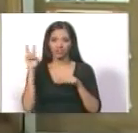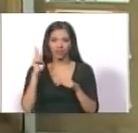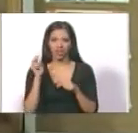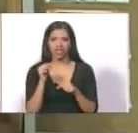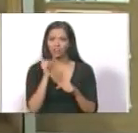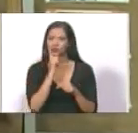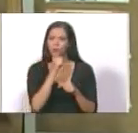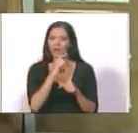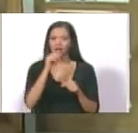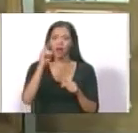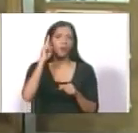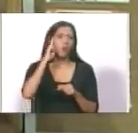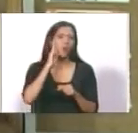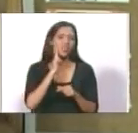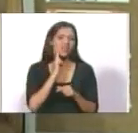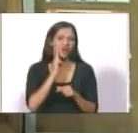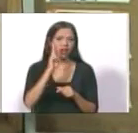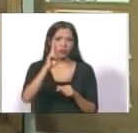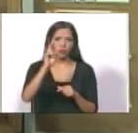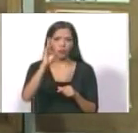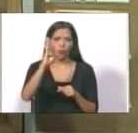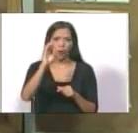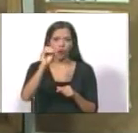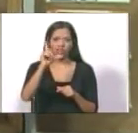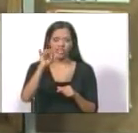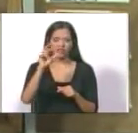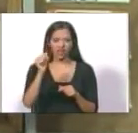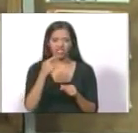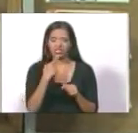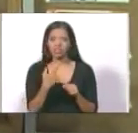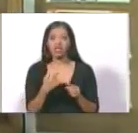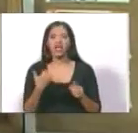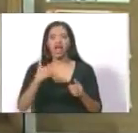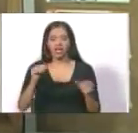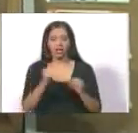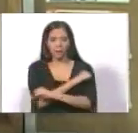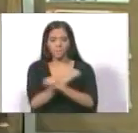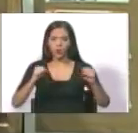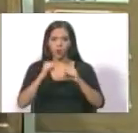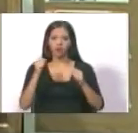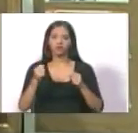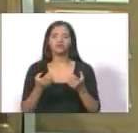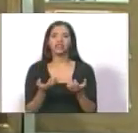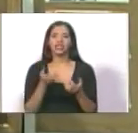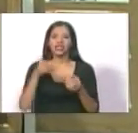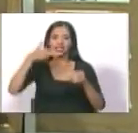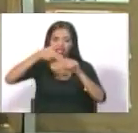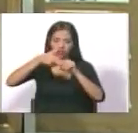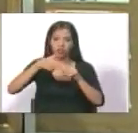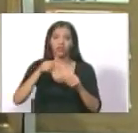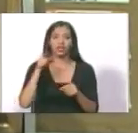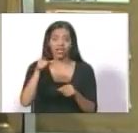ahí, alias Bolívar, que dice hay que volar las estaciones de servicio, ese es uno de los israelitas.